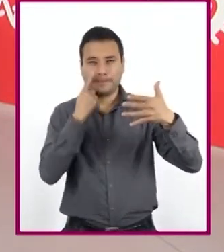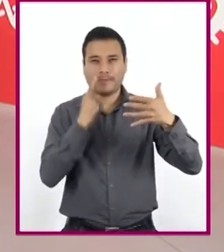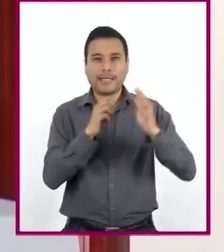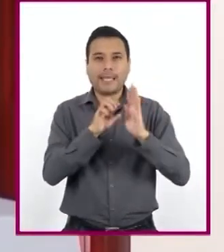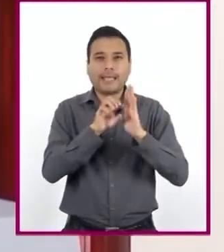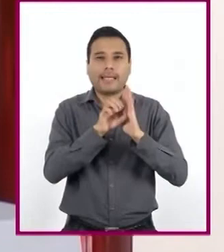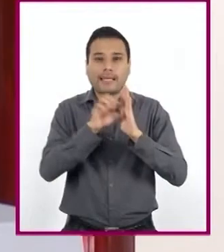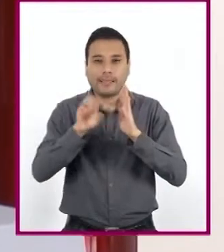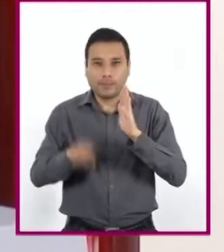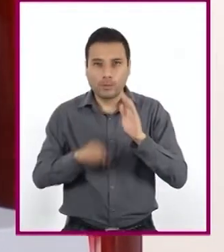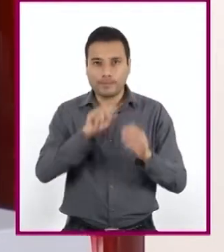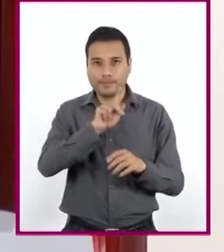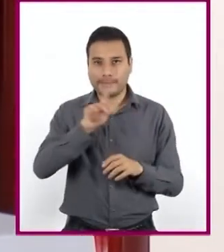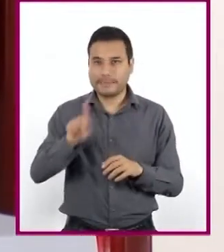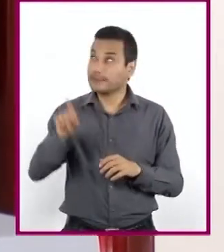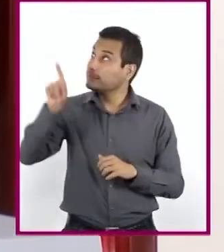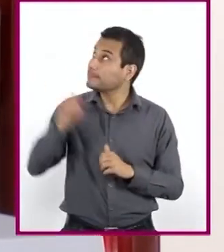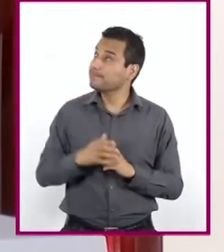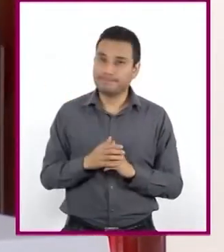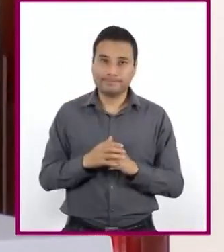este plástico.